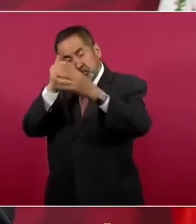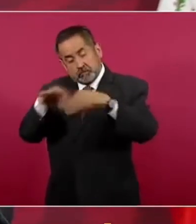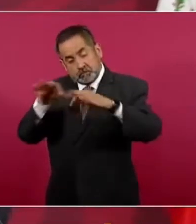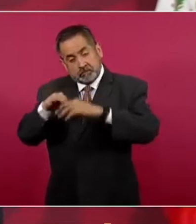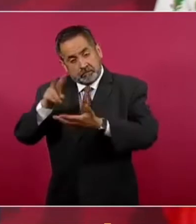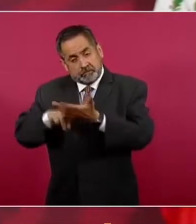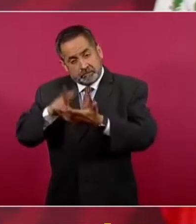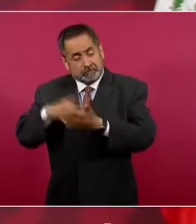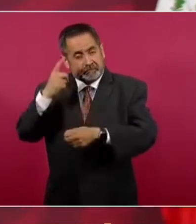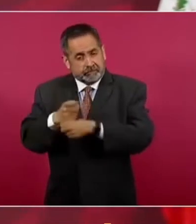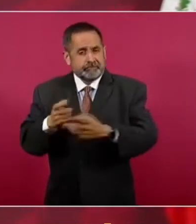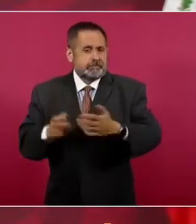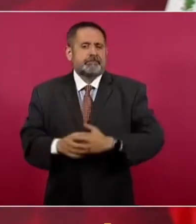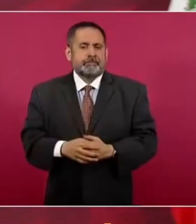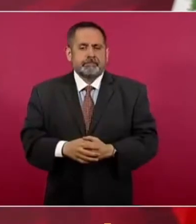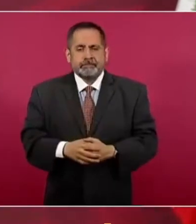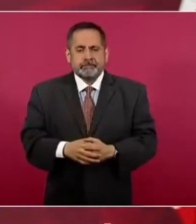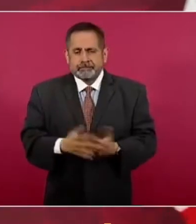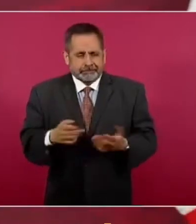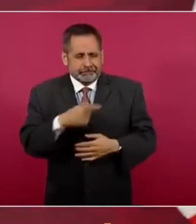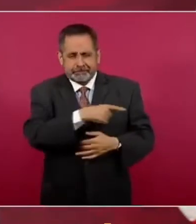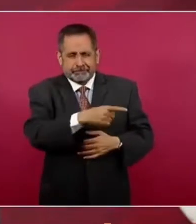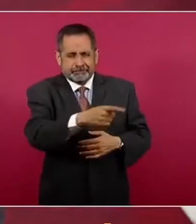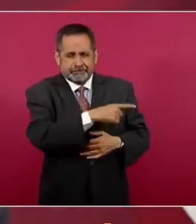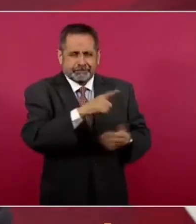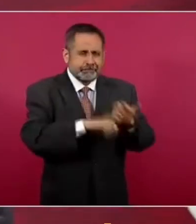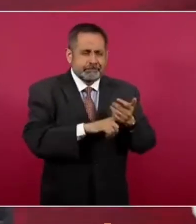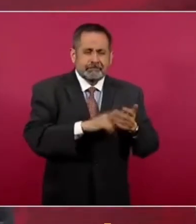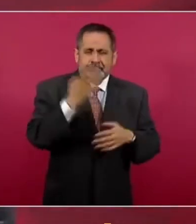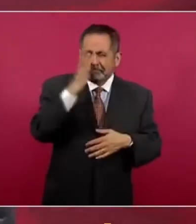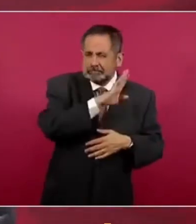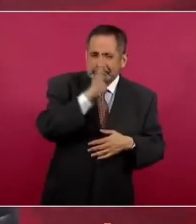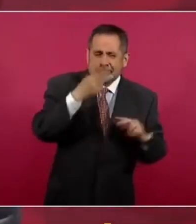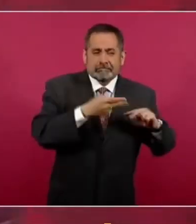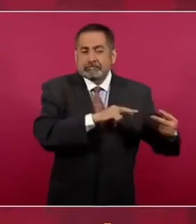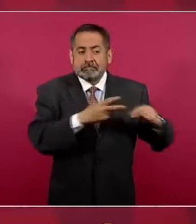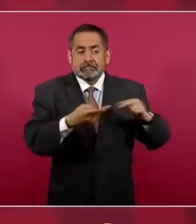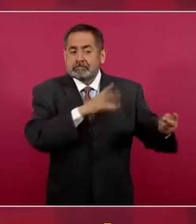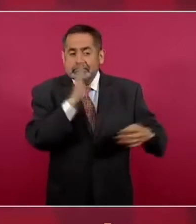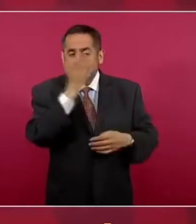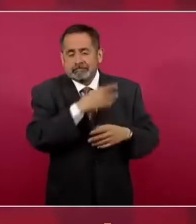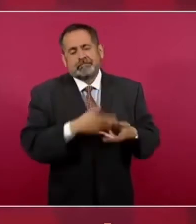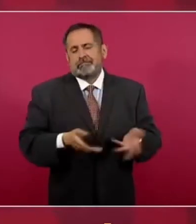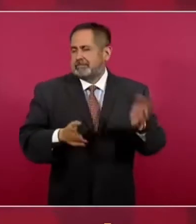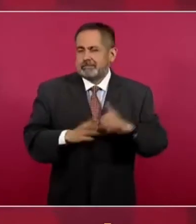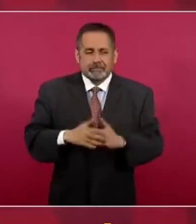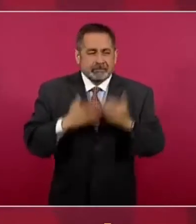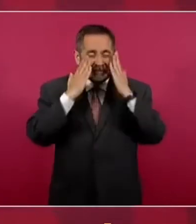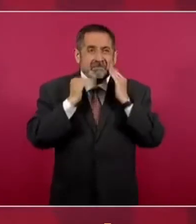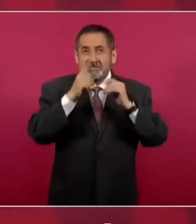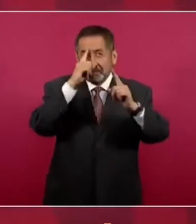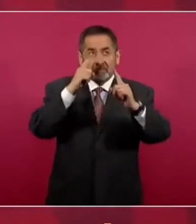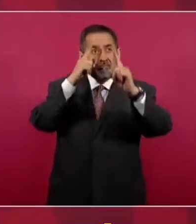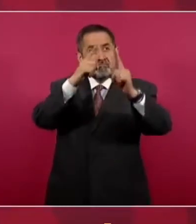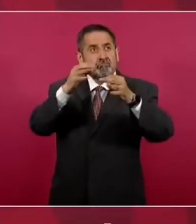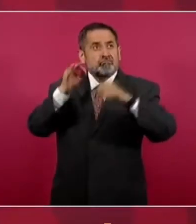Pero ya cuando se llega a esos niveles de pragmatismo, ya cuando no hay ideales, cuando no hay